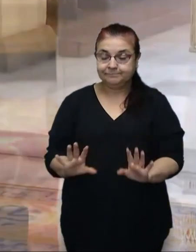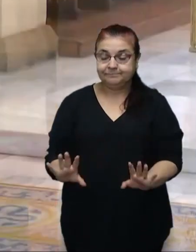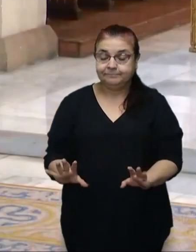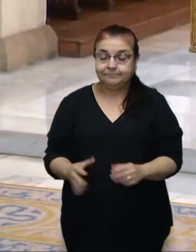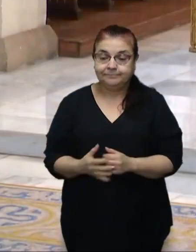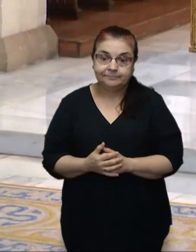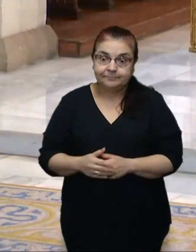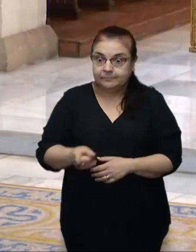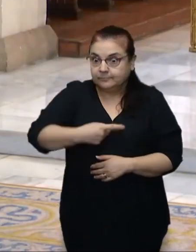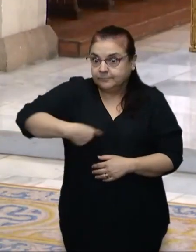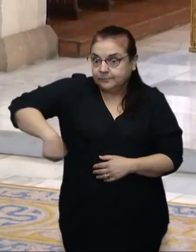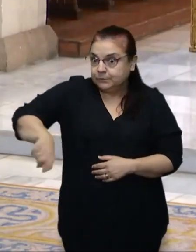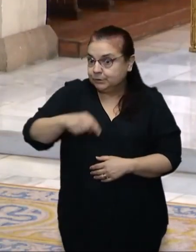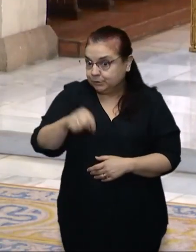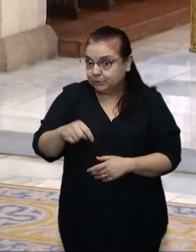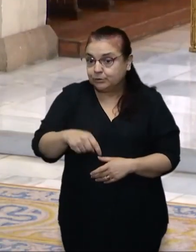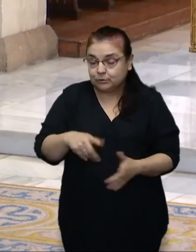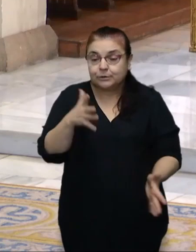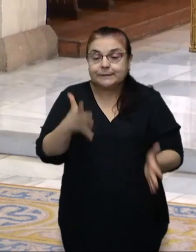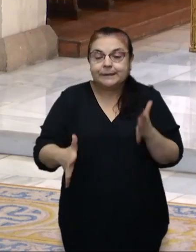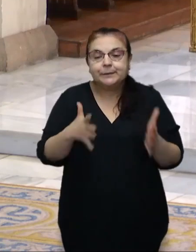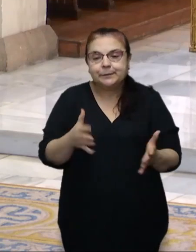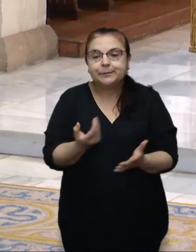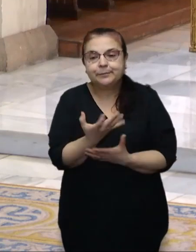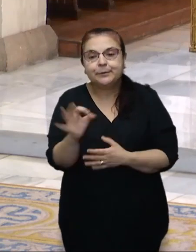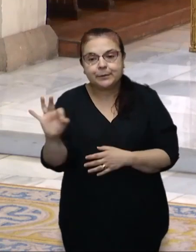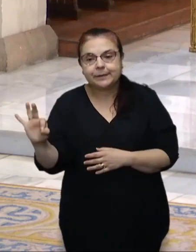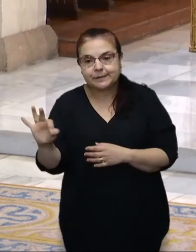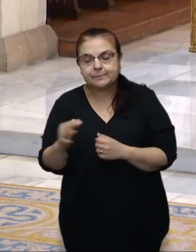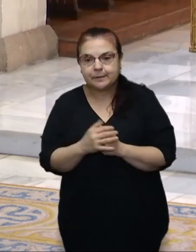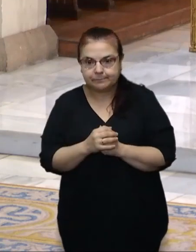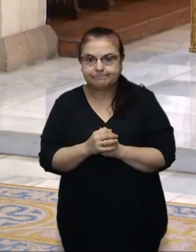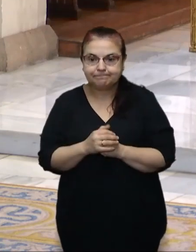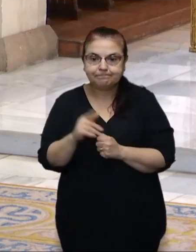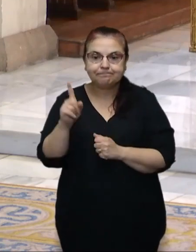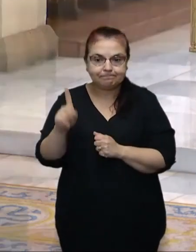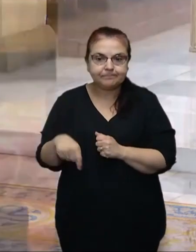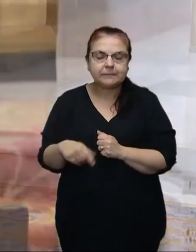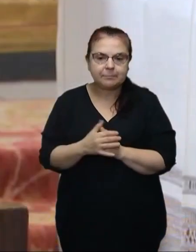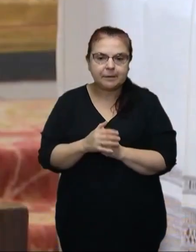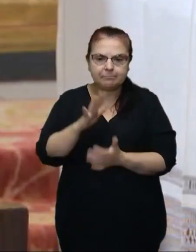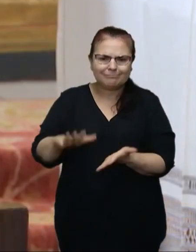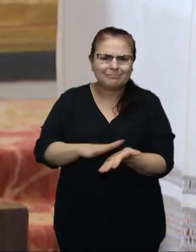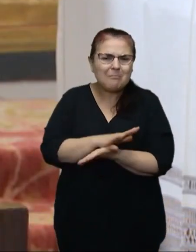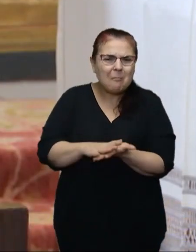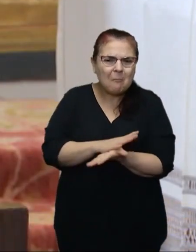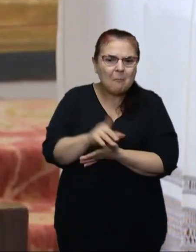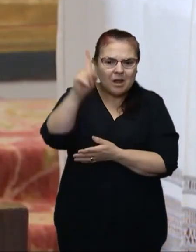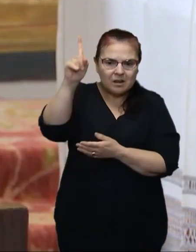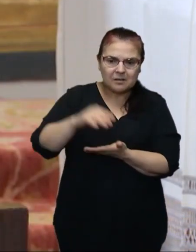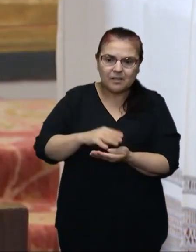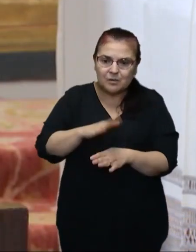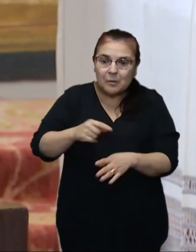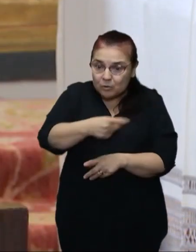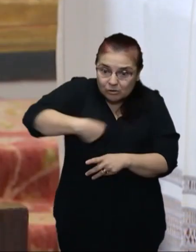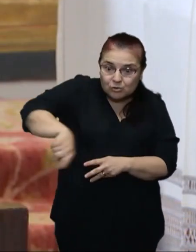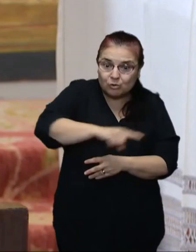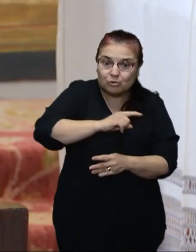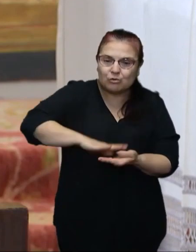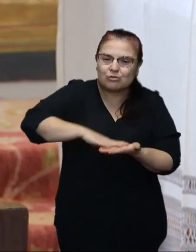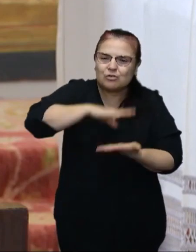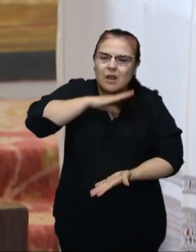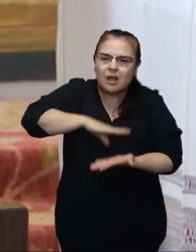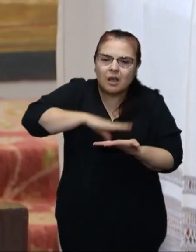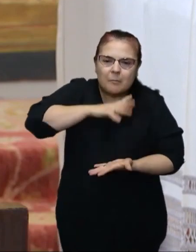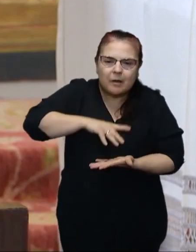Y a nosotros en este tiempo de Cuaresma se nos pone también esta palabra de Dios para que seamos capaces de